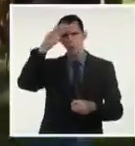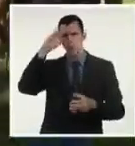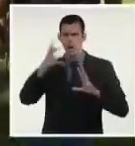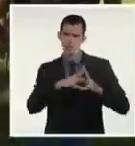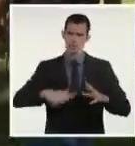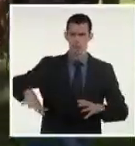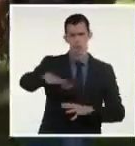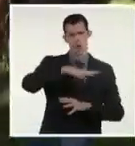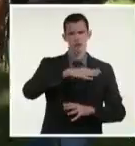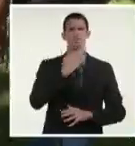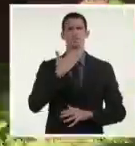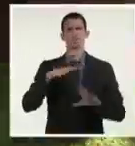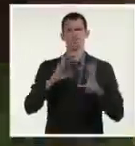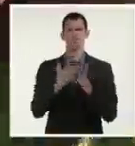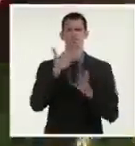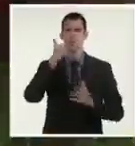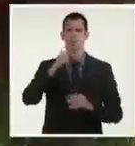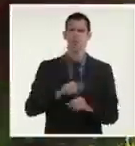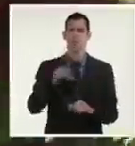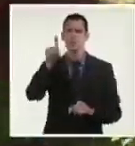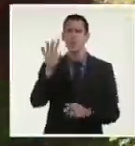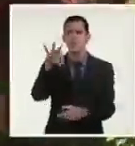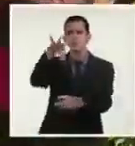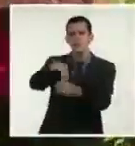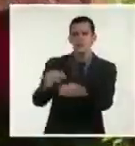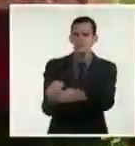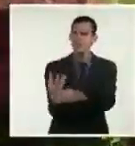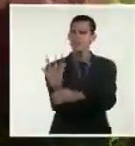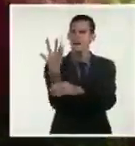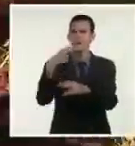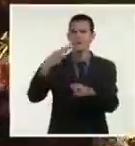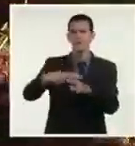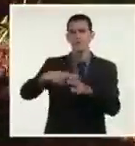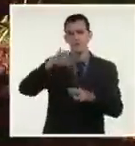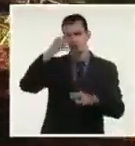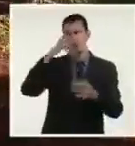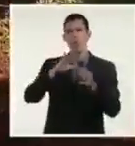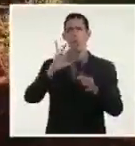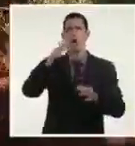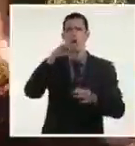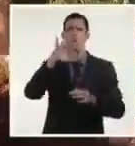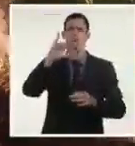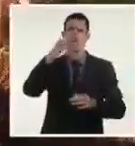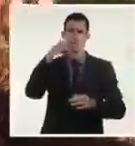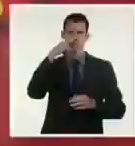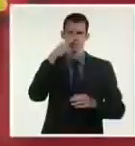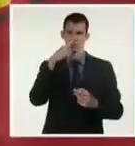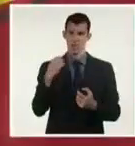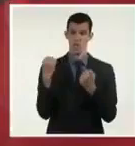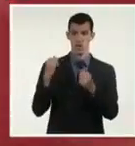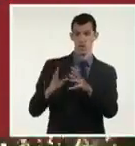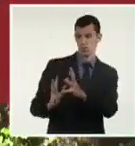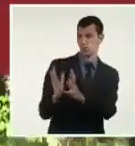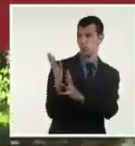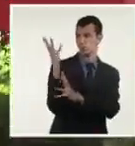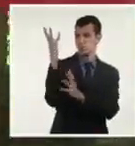La siembra de un Caguairán comprendió también la conmemoración como lealtad y respaldo a la obra social del país.